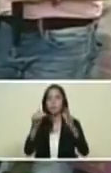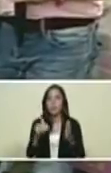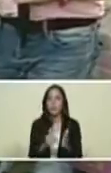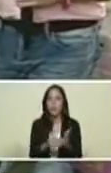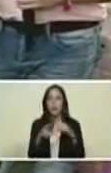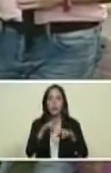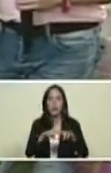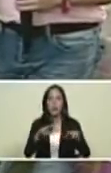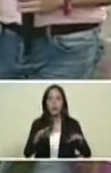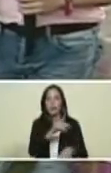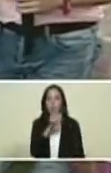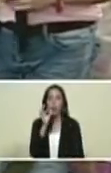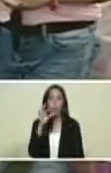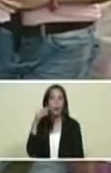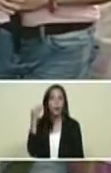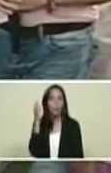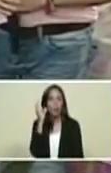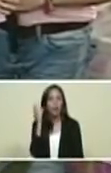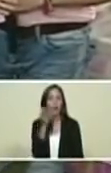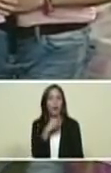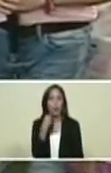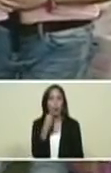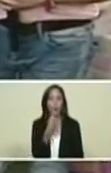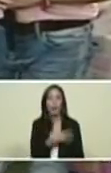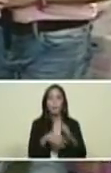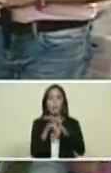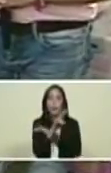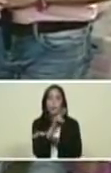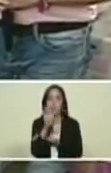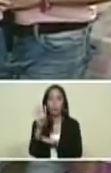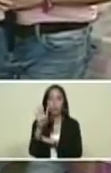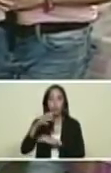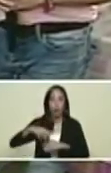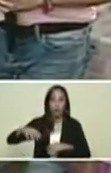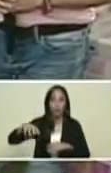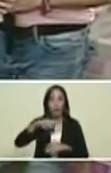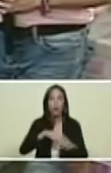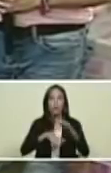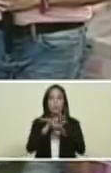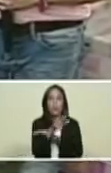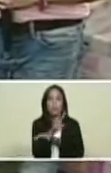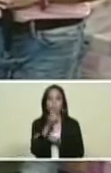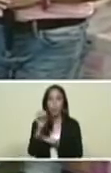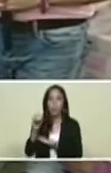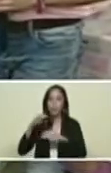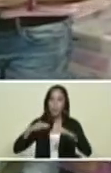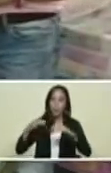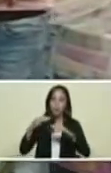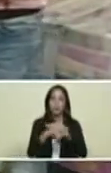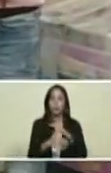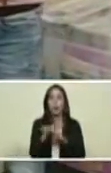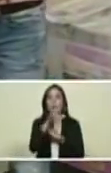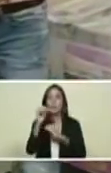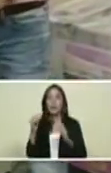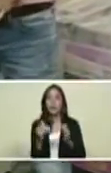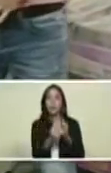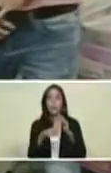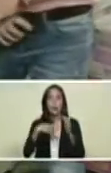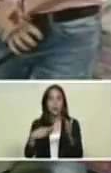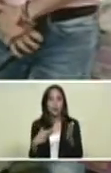niños, niñas y jóvenes en los 24 estados, en 320 municipios, 30.000 recreadores y